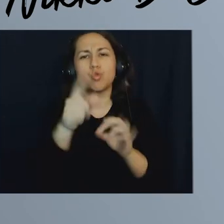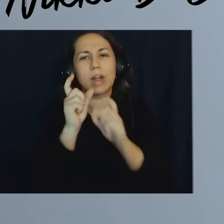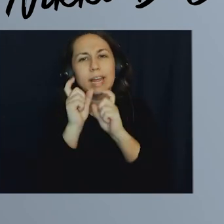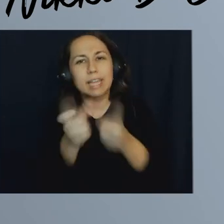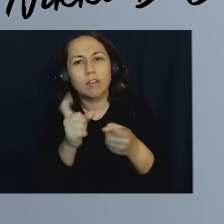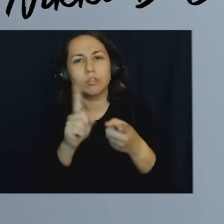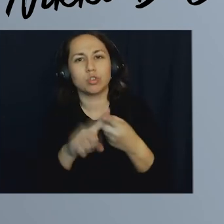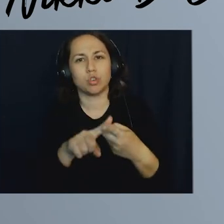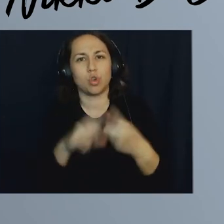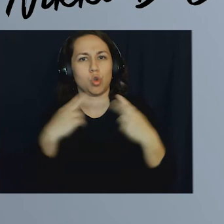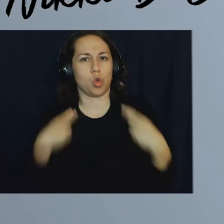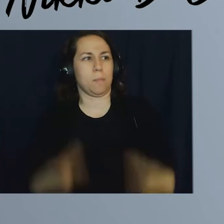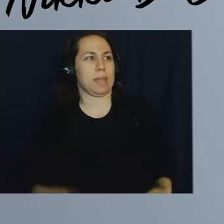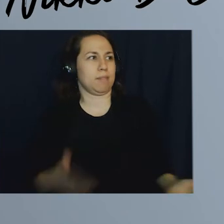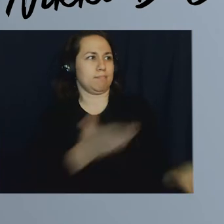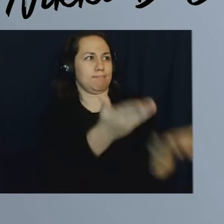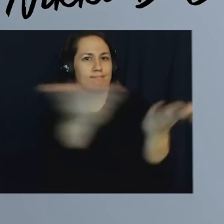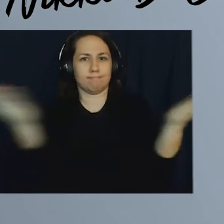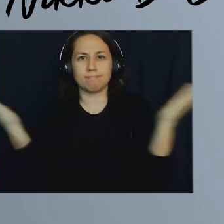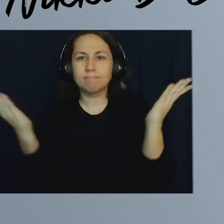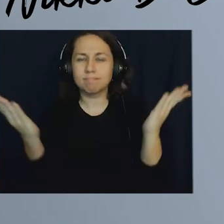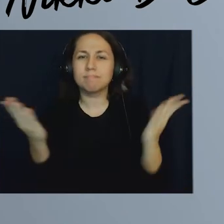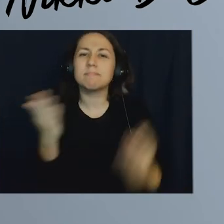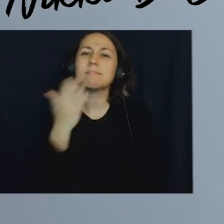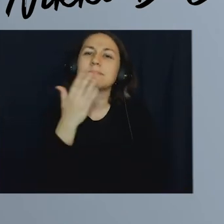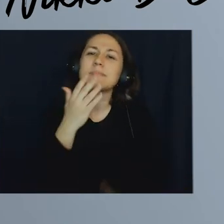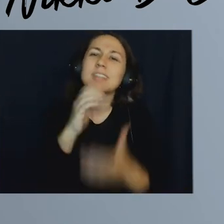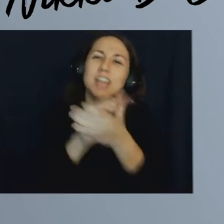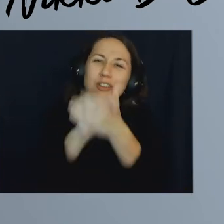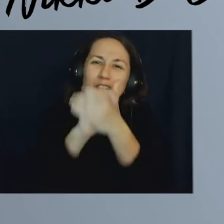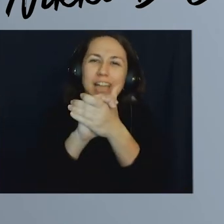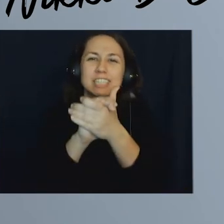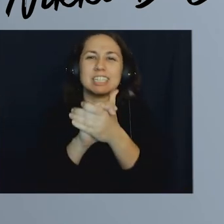priceless and you are a gift to humanity.